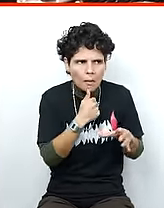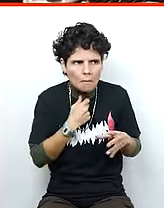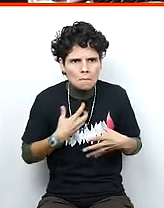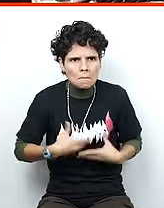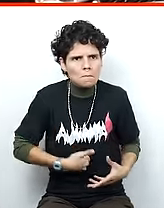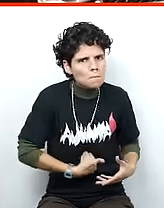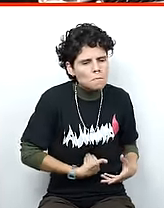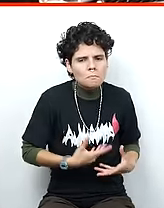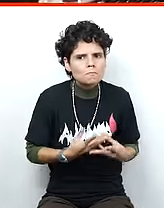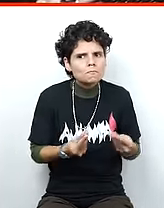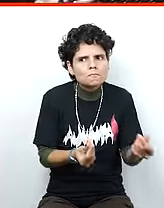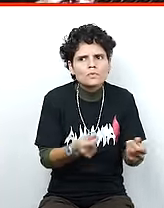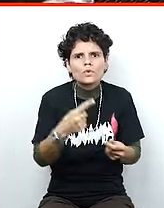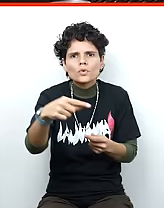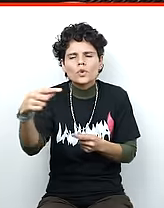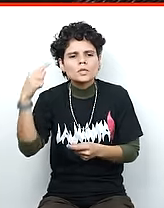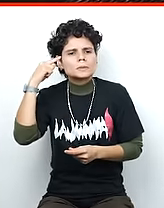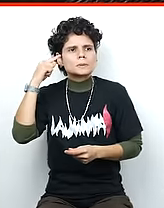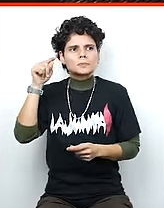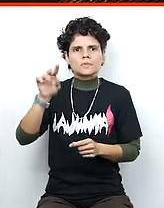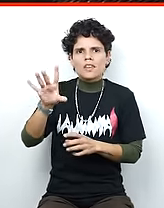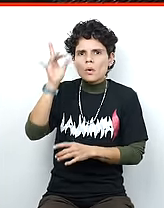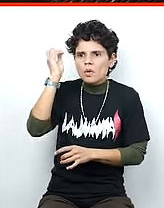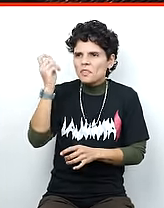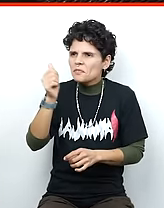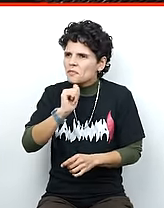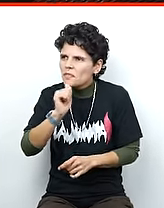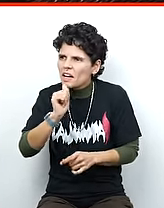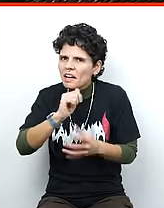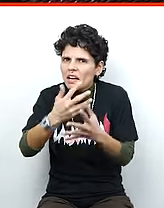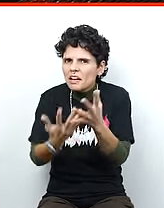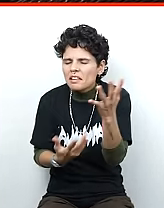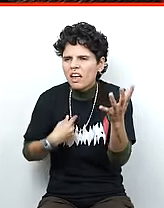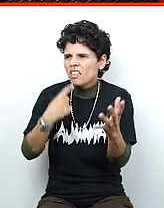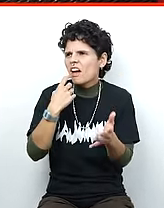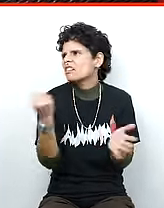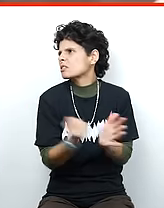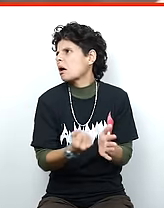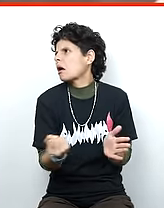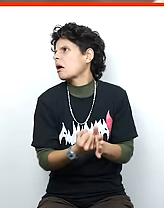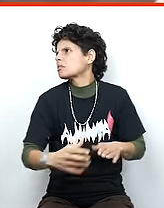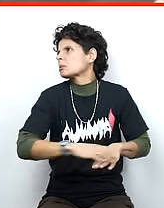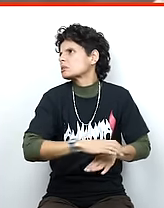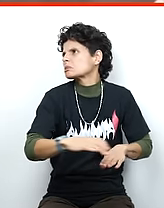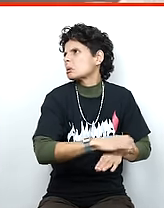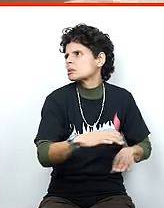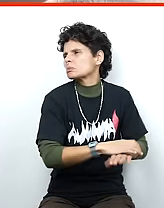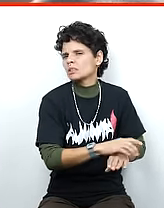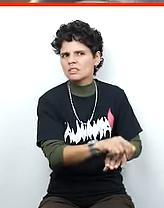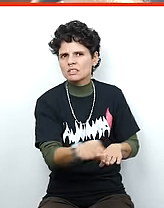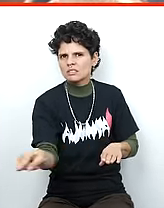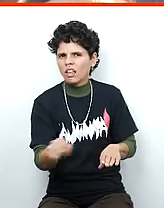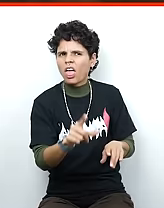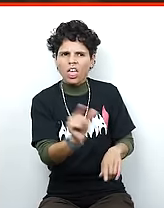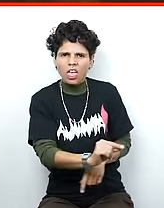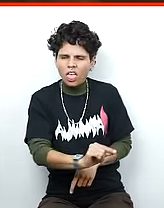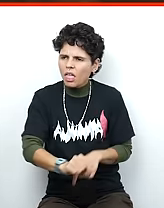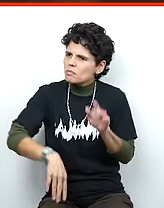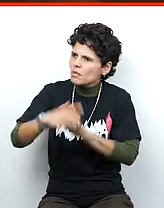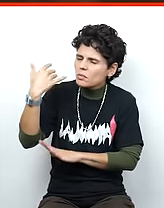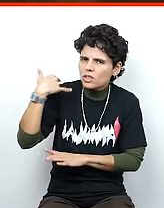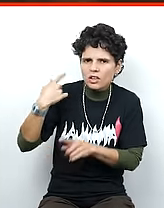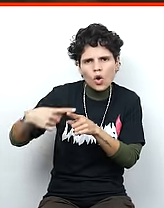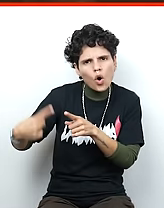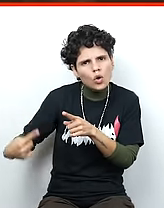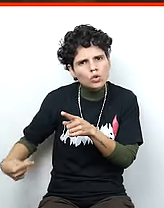Ahí es cuando la gente empieza como a decir, hay cosas más importantes que andar con esa vigilada o esto y lo otro, ¿me entendió? Entonces, sí, vos. Y ahí con tu